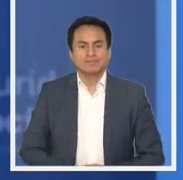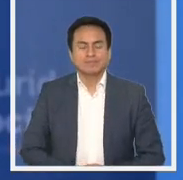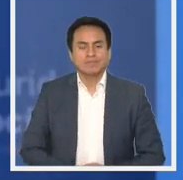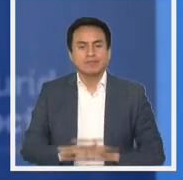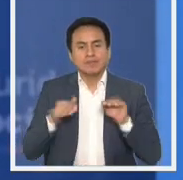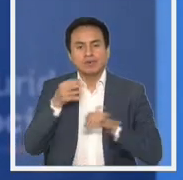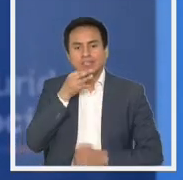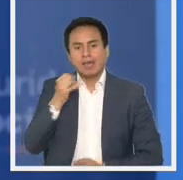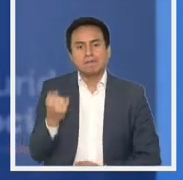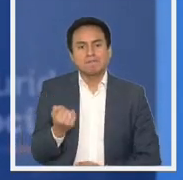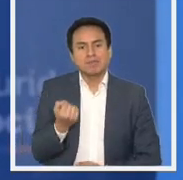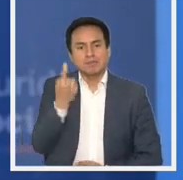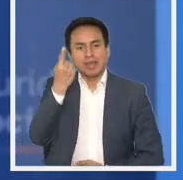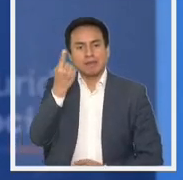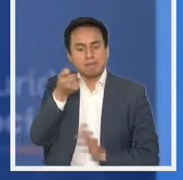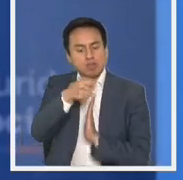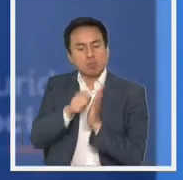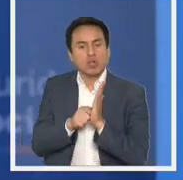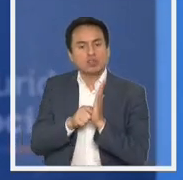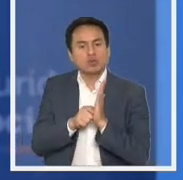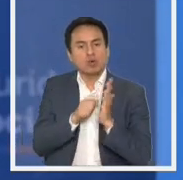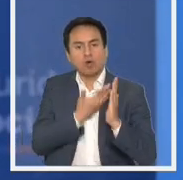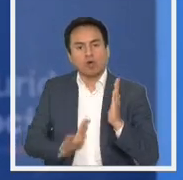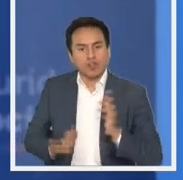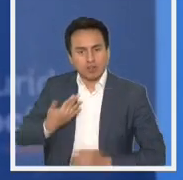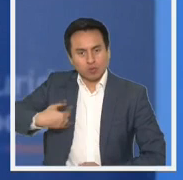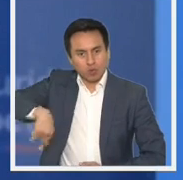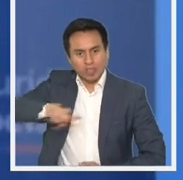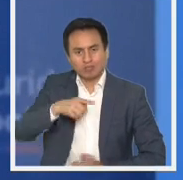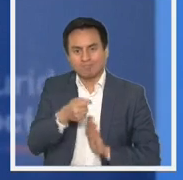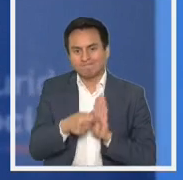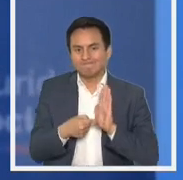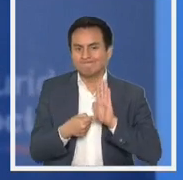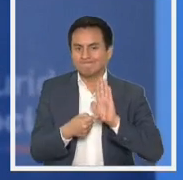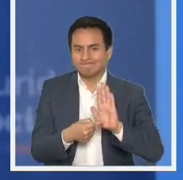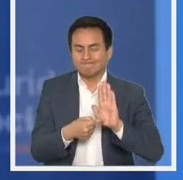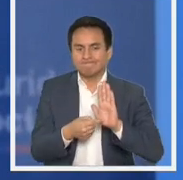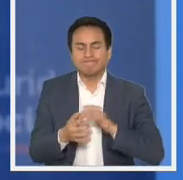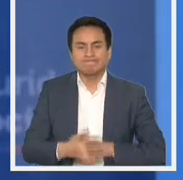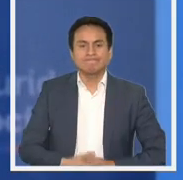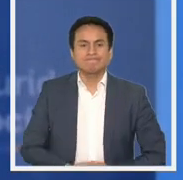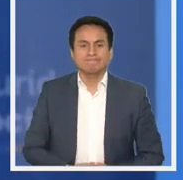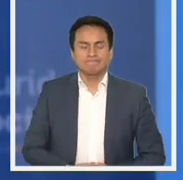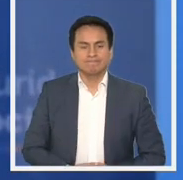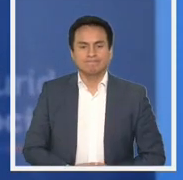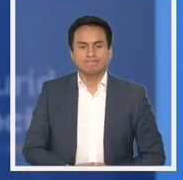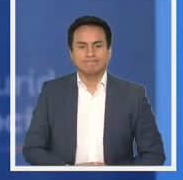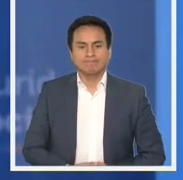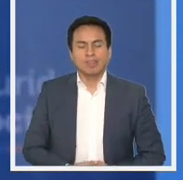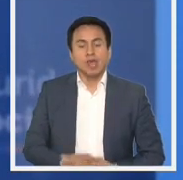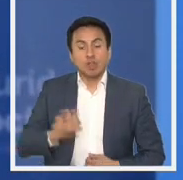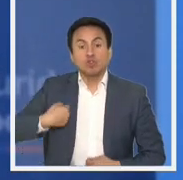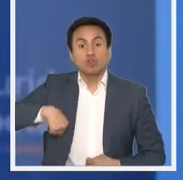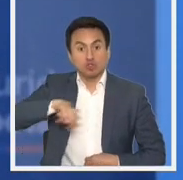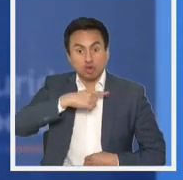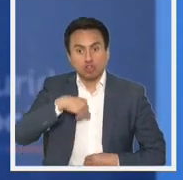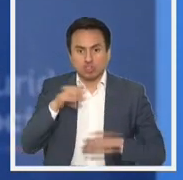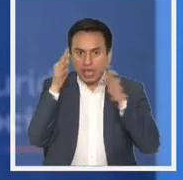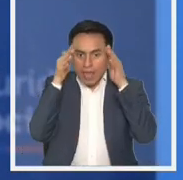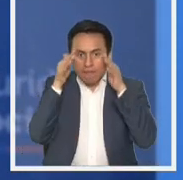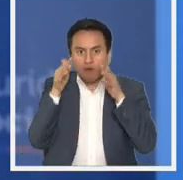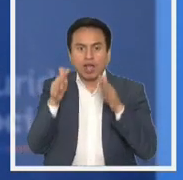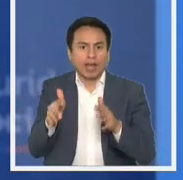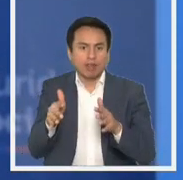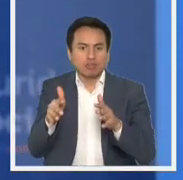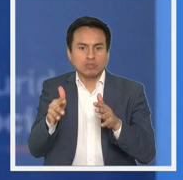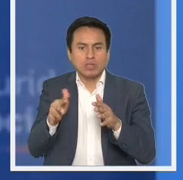como decía Este es el el primer presupuesto de nuestro gobierno y estamos enfocados